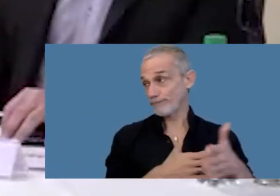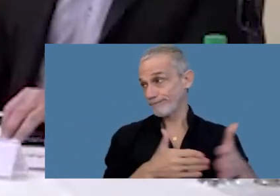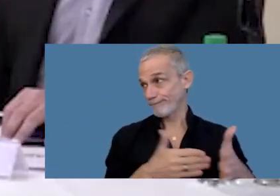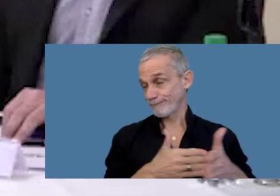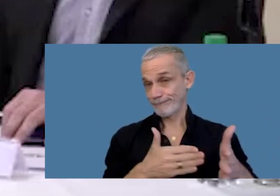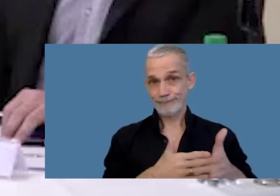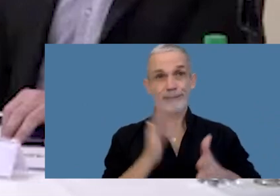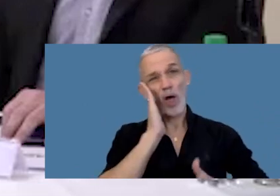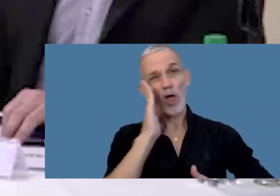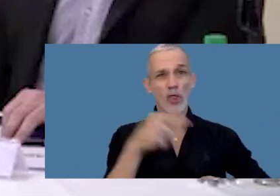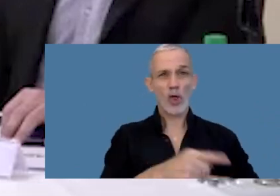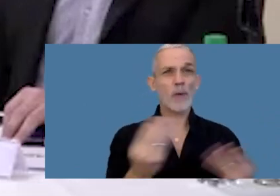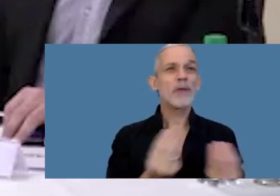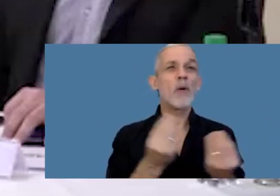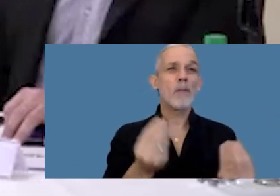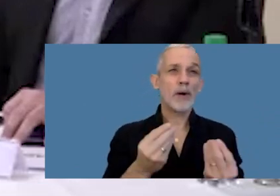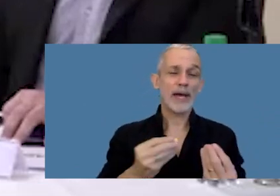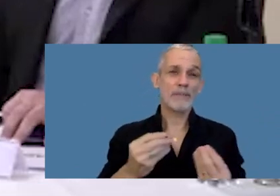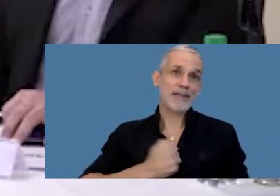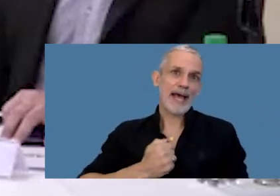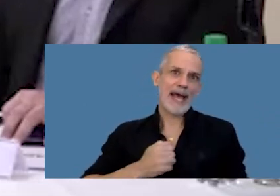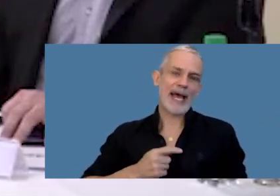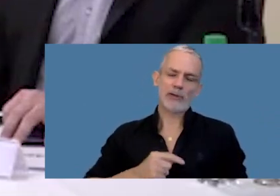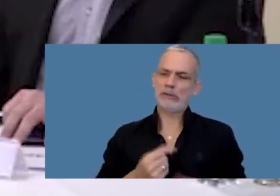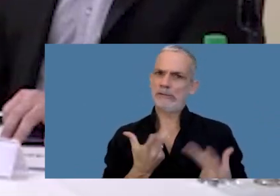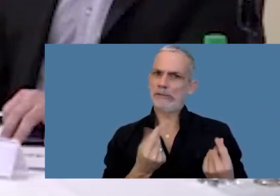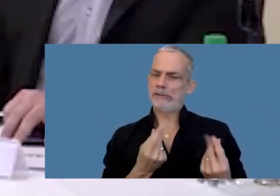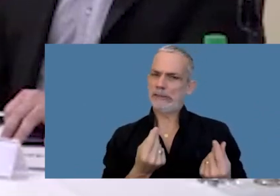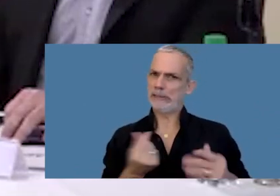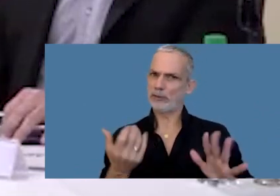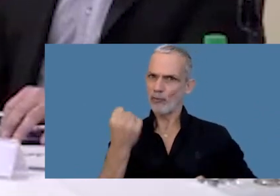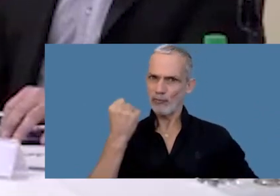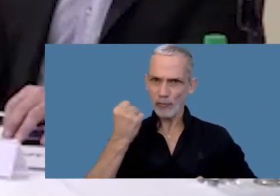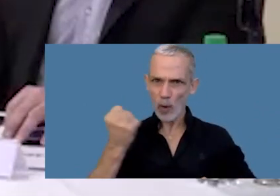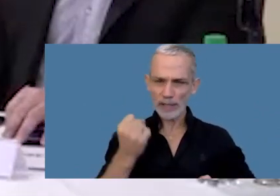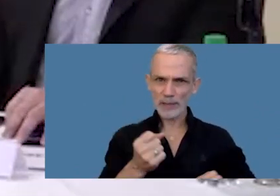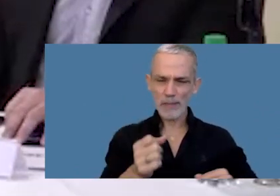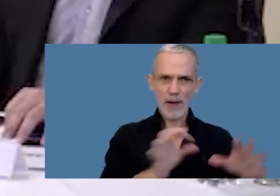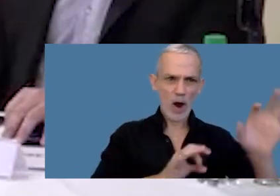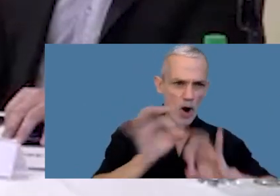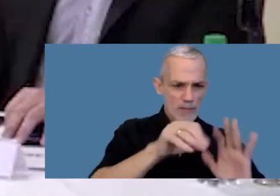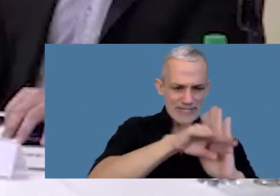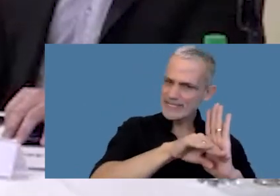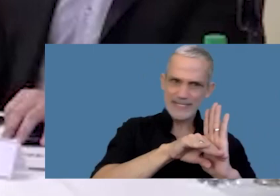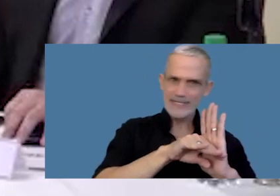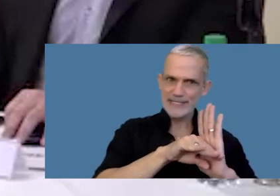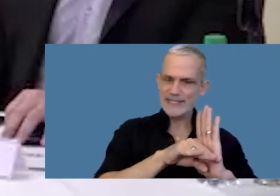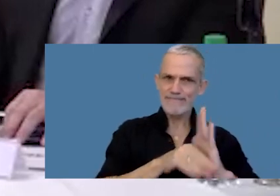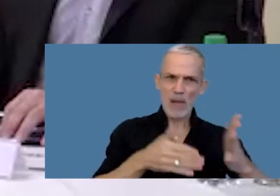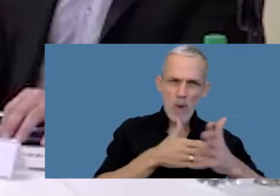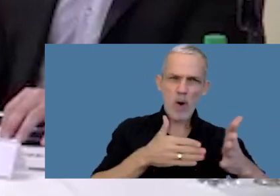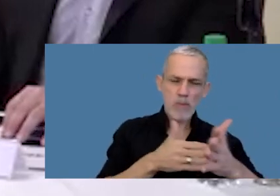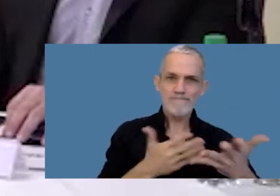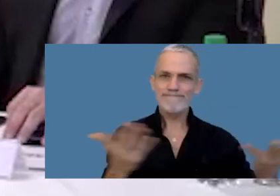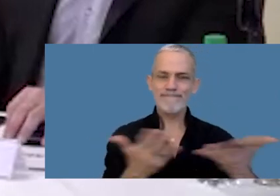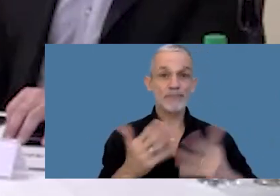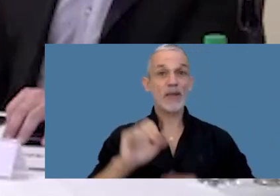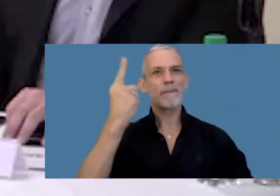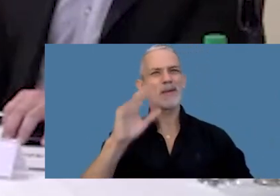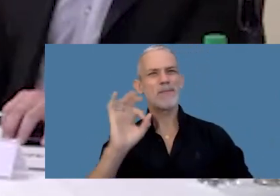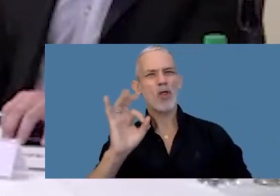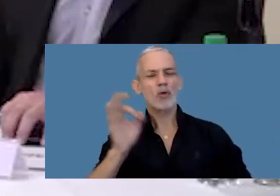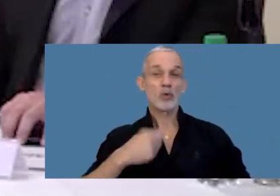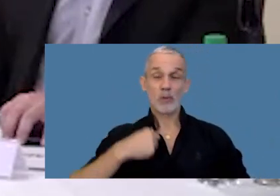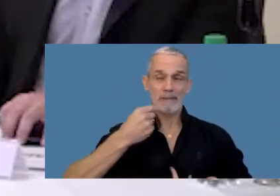de los puntos por el cual ese código no avanzaba. Y me acuerdo que fue un 1 de octubre, si mal no